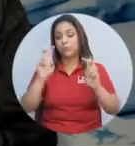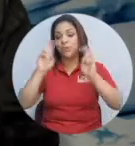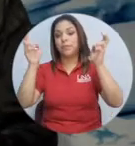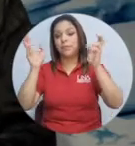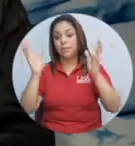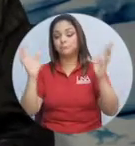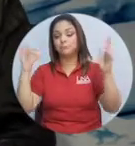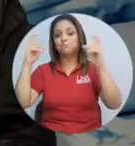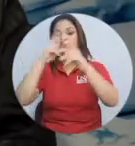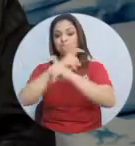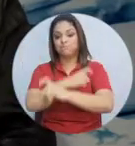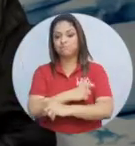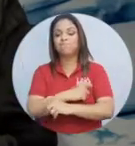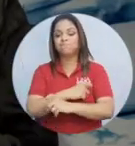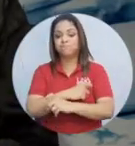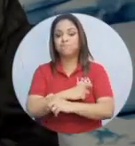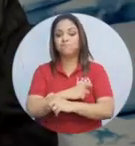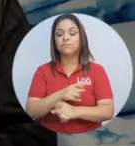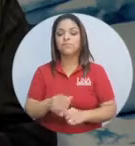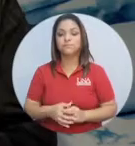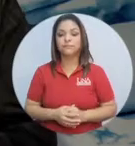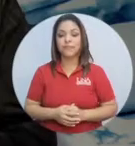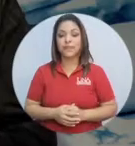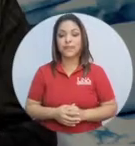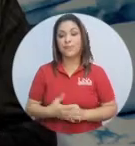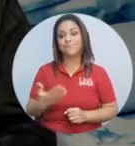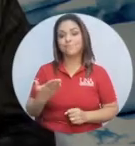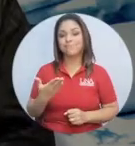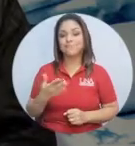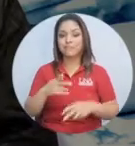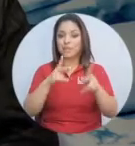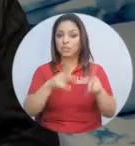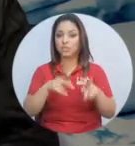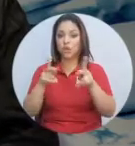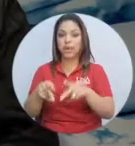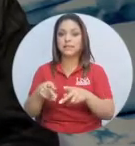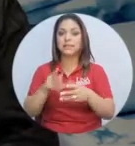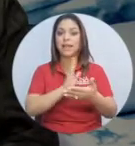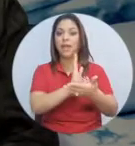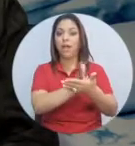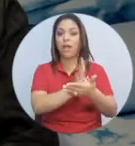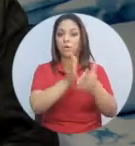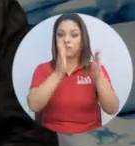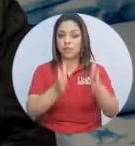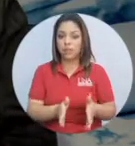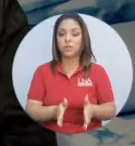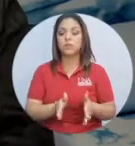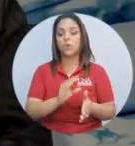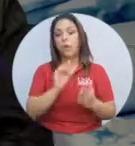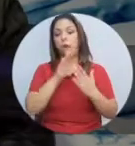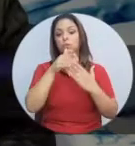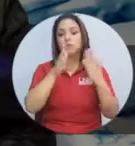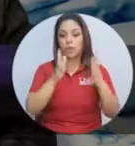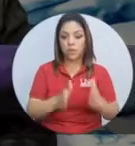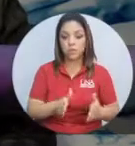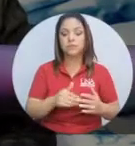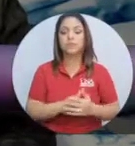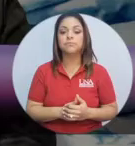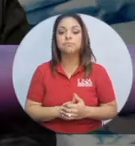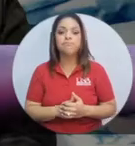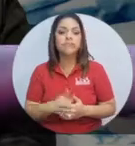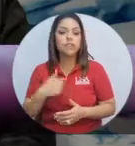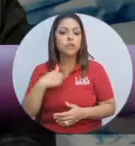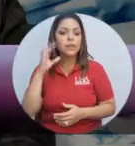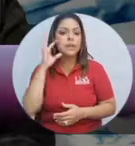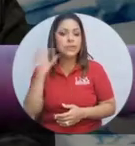Ya Ingrid se refirió un poquito a esta característica que tienen las personas acosadoras, o ¿verdad?, las abusadoras.